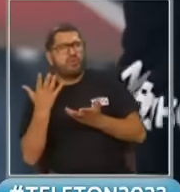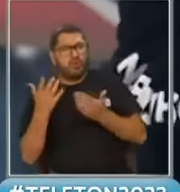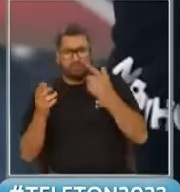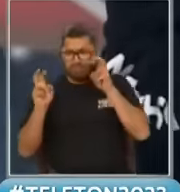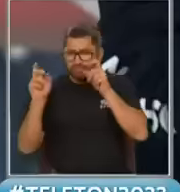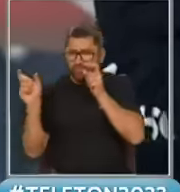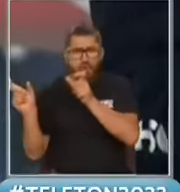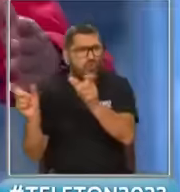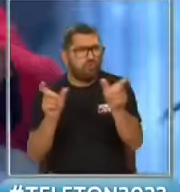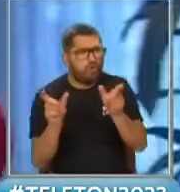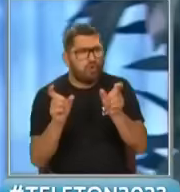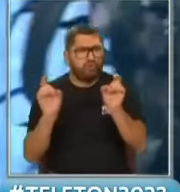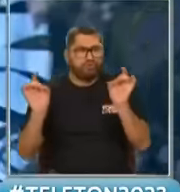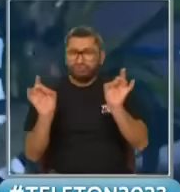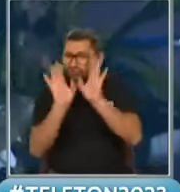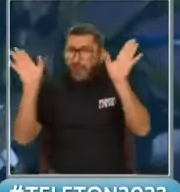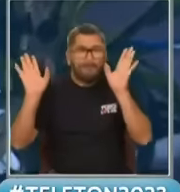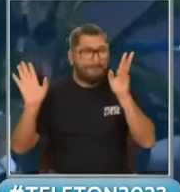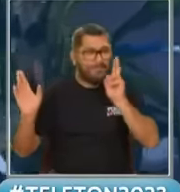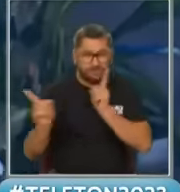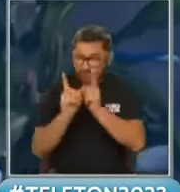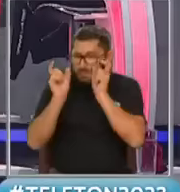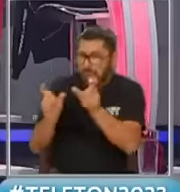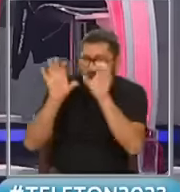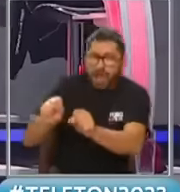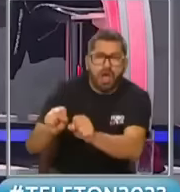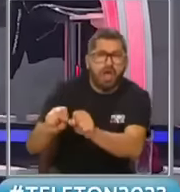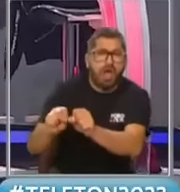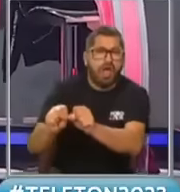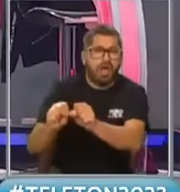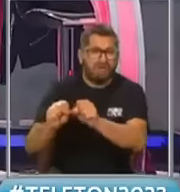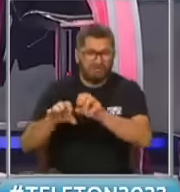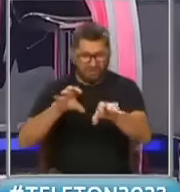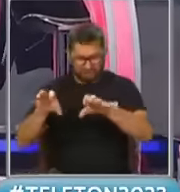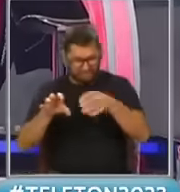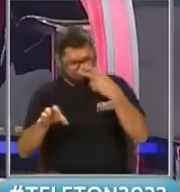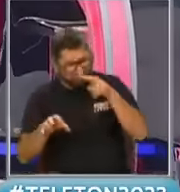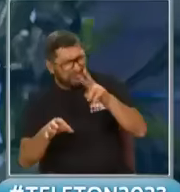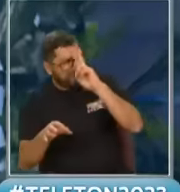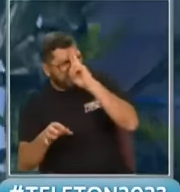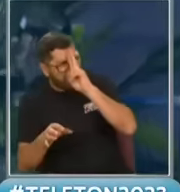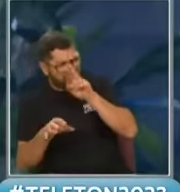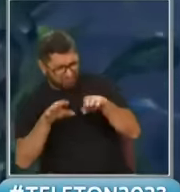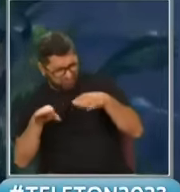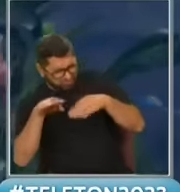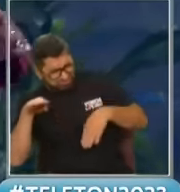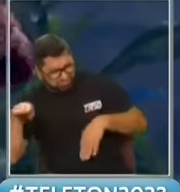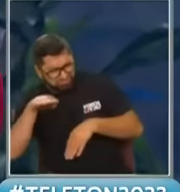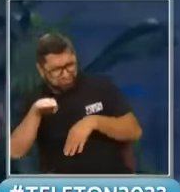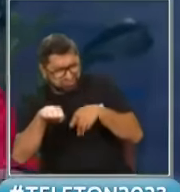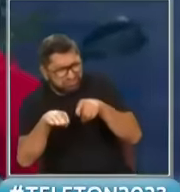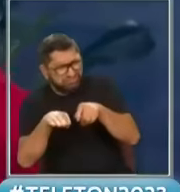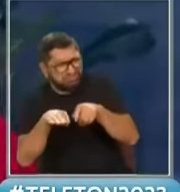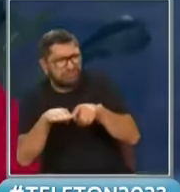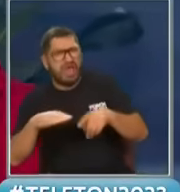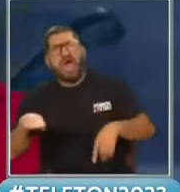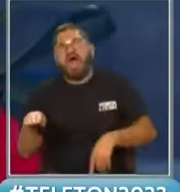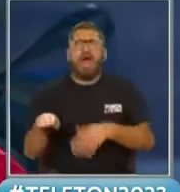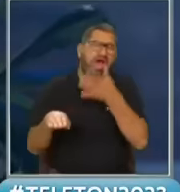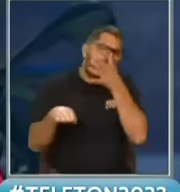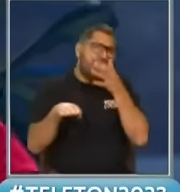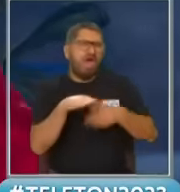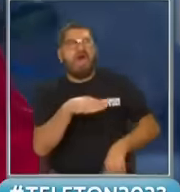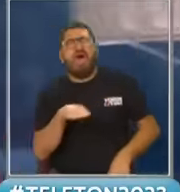Emboscada. Ah, una emboscada porque había una barricada y pasé por arriba de la barricada y dije, ya la pasé el 18 de octubre, no la pasé a la hora.